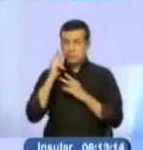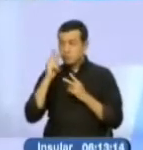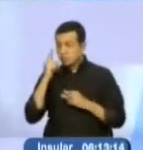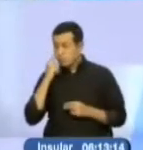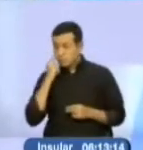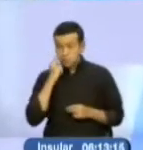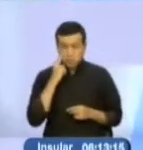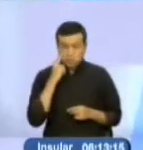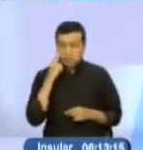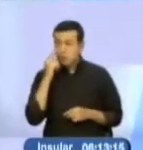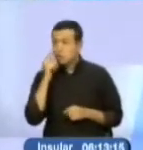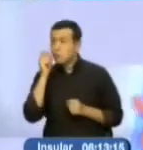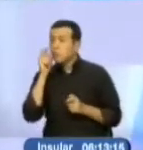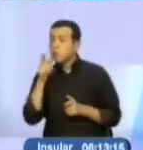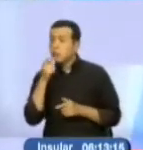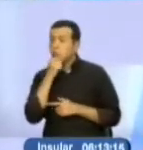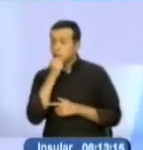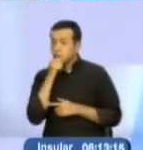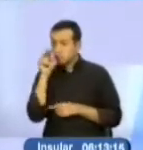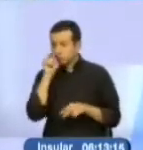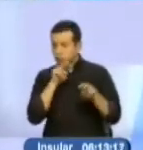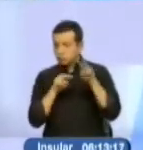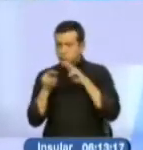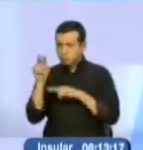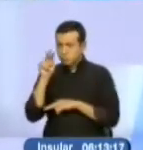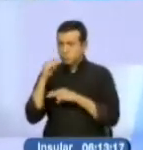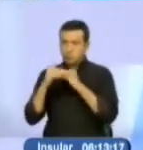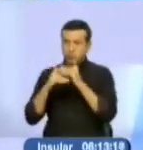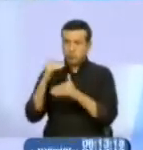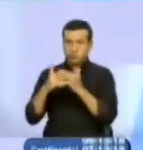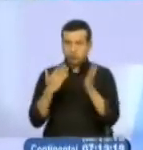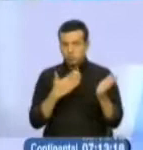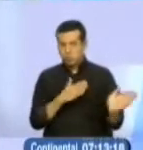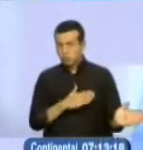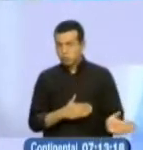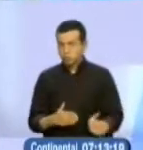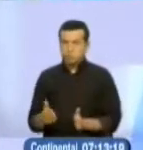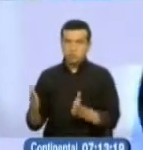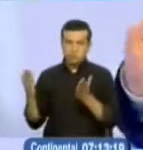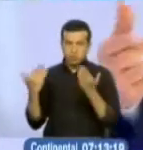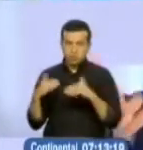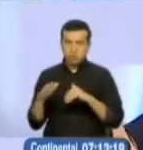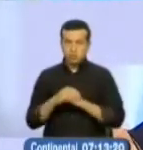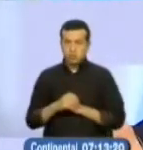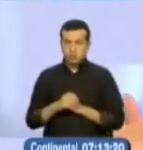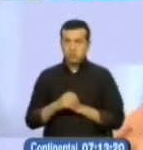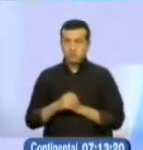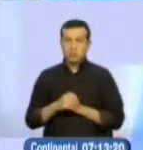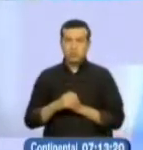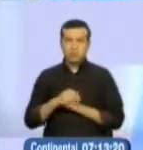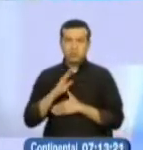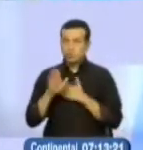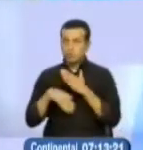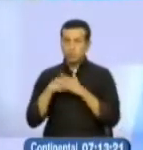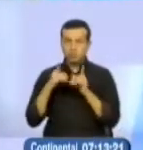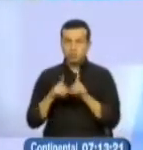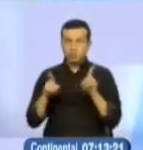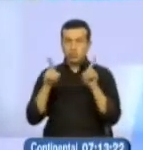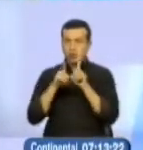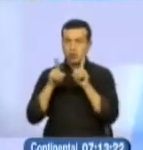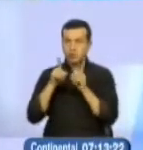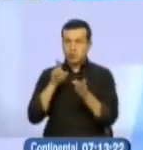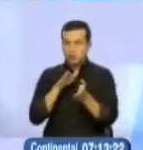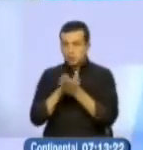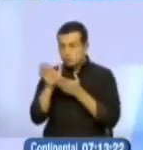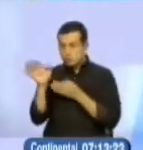trabajo y también hacer una verificación del proceso de transmisión de resultados el escaneo